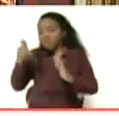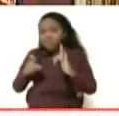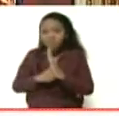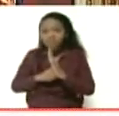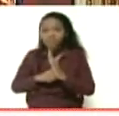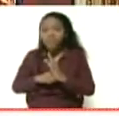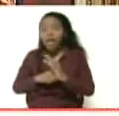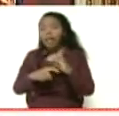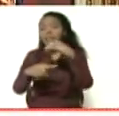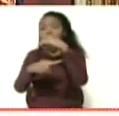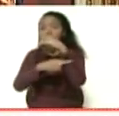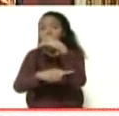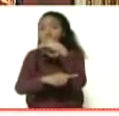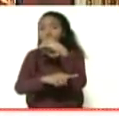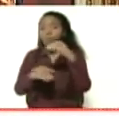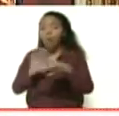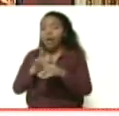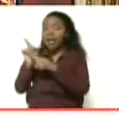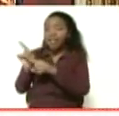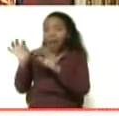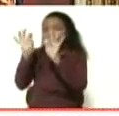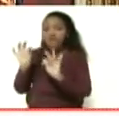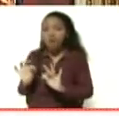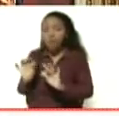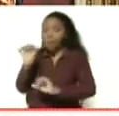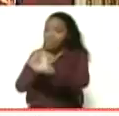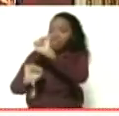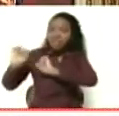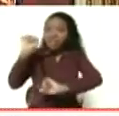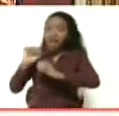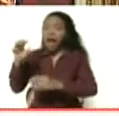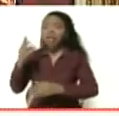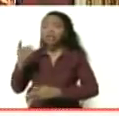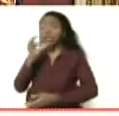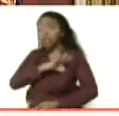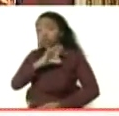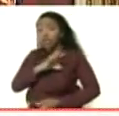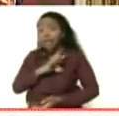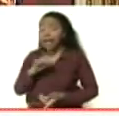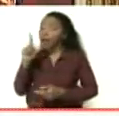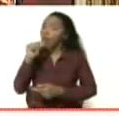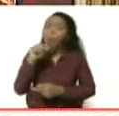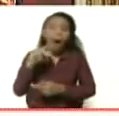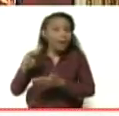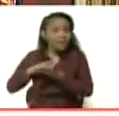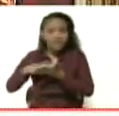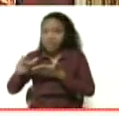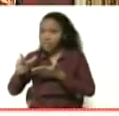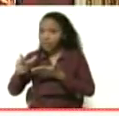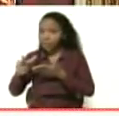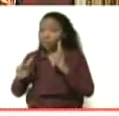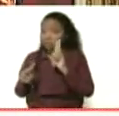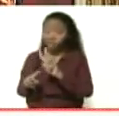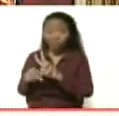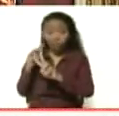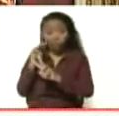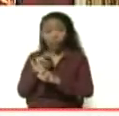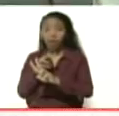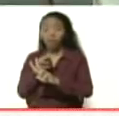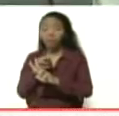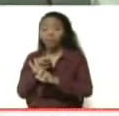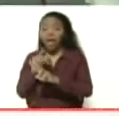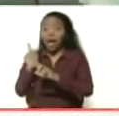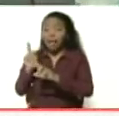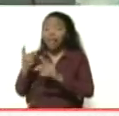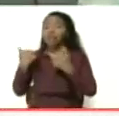el petro es el mecanismo para defender la sociedad que no tiene divisas. ¿Te das cuenta? Ya hicimos